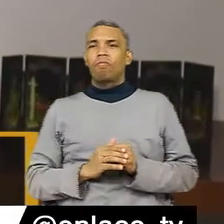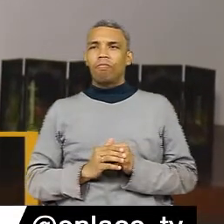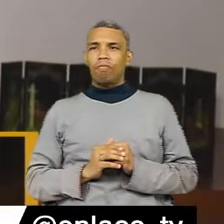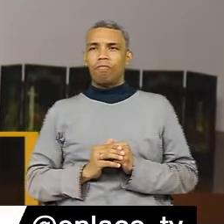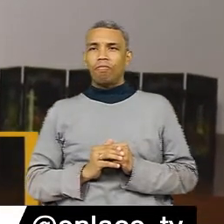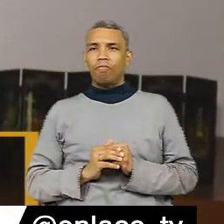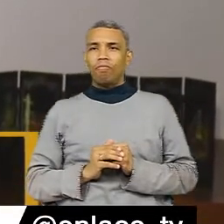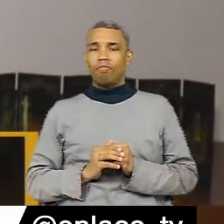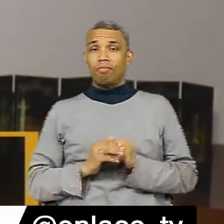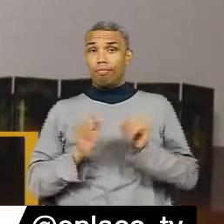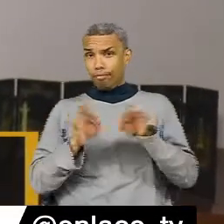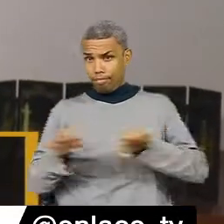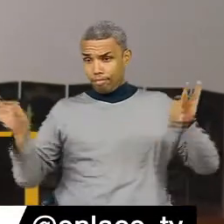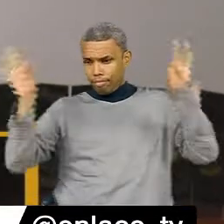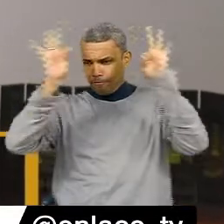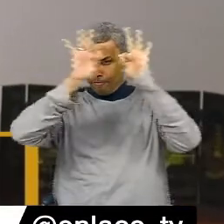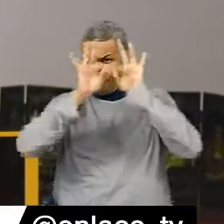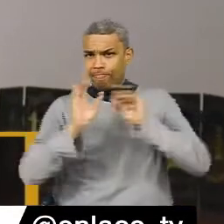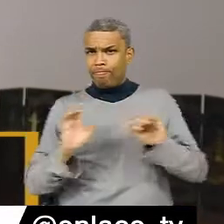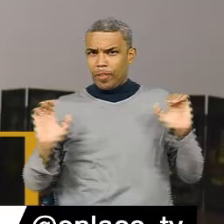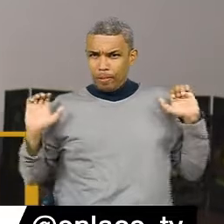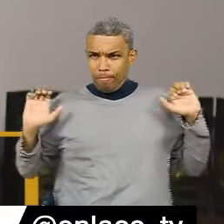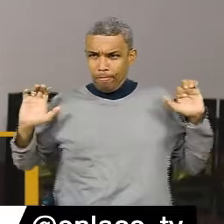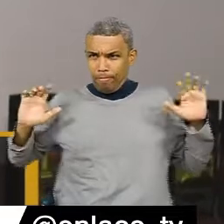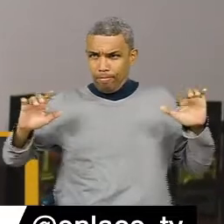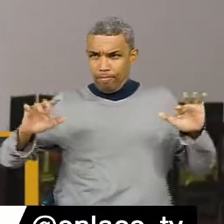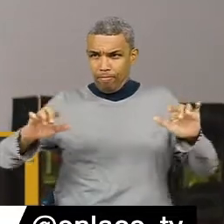evento que se realiza en nuestra ciudad, que está dirigido a